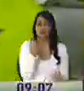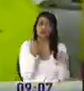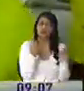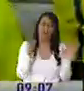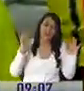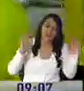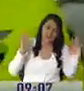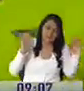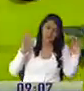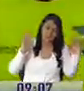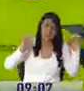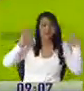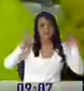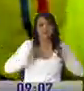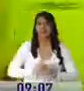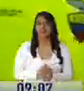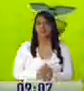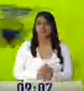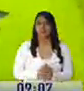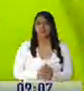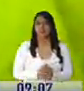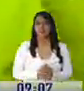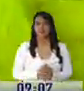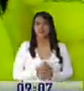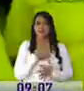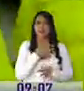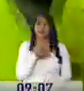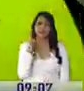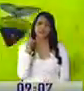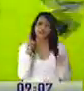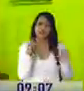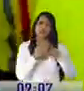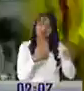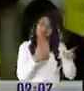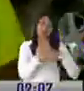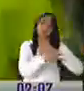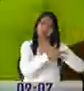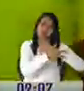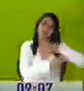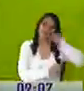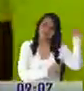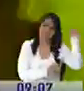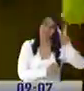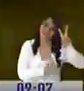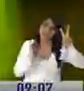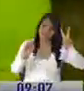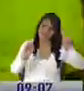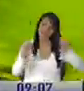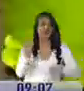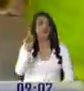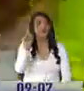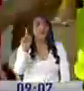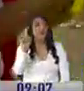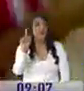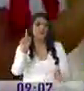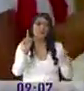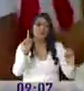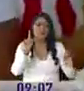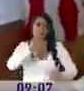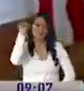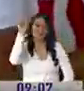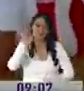a ver a ver puede ser me gusta un 2-0 si a favor de Paraguay 1 a0 a favor de cuad no no no no